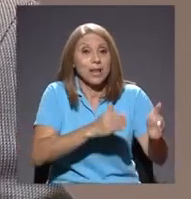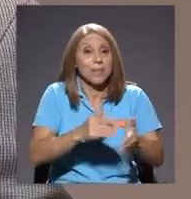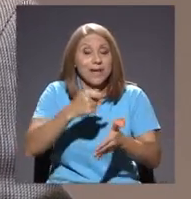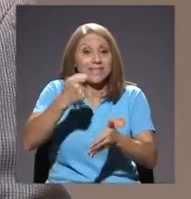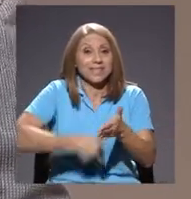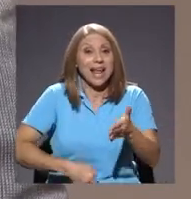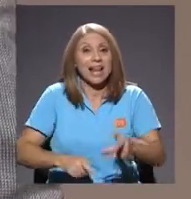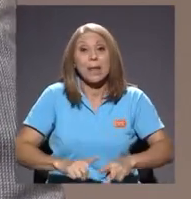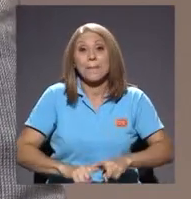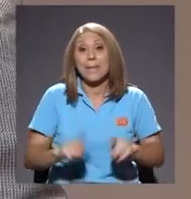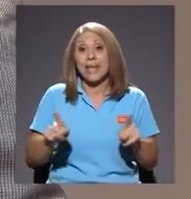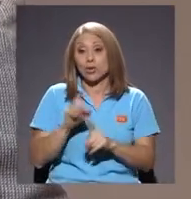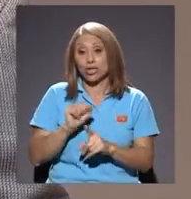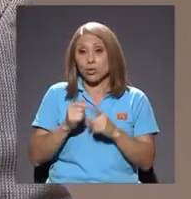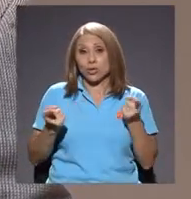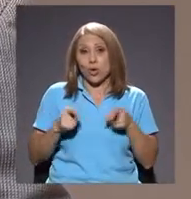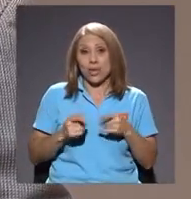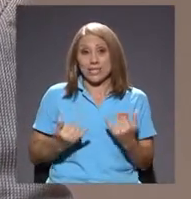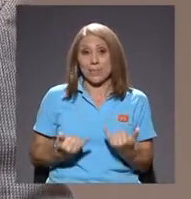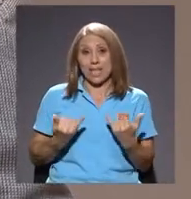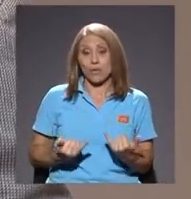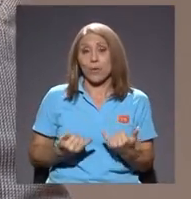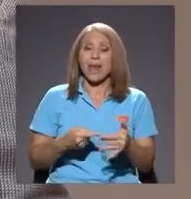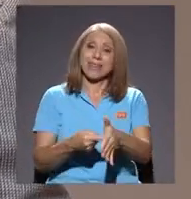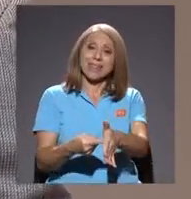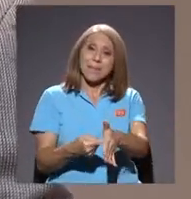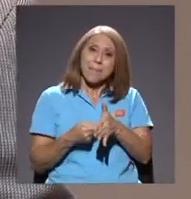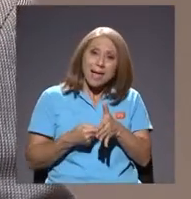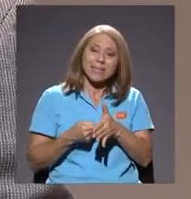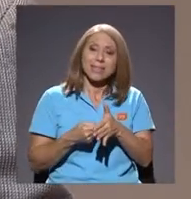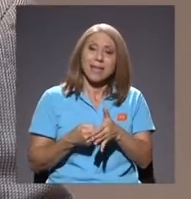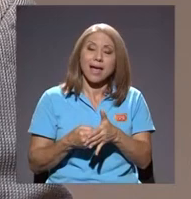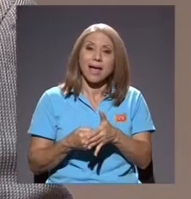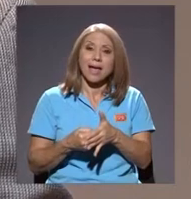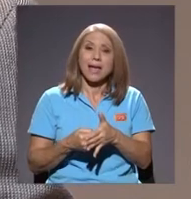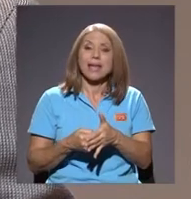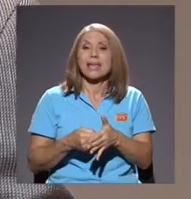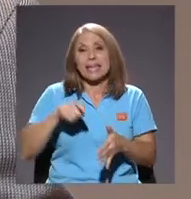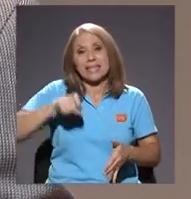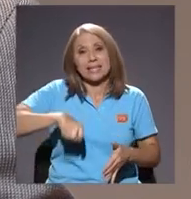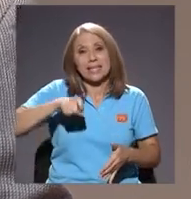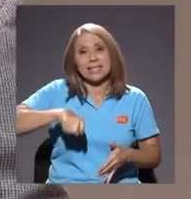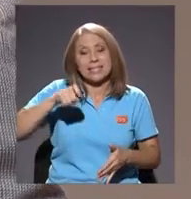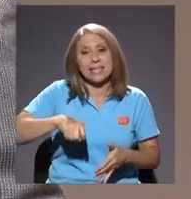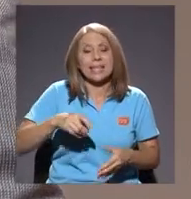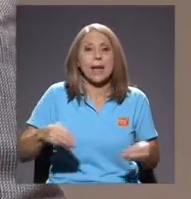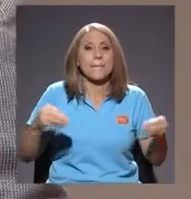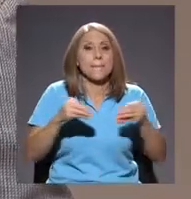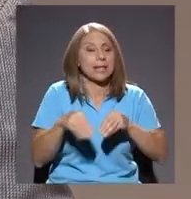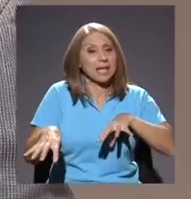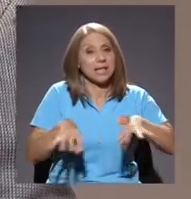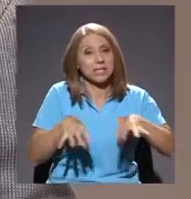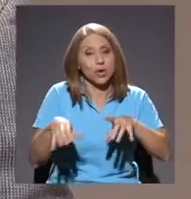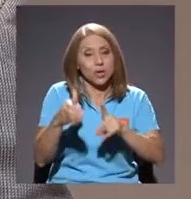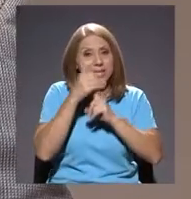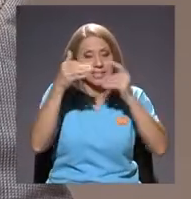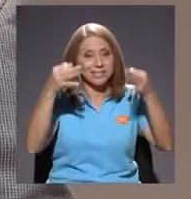demanda o por lo menos parece que el consenso que necesitan tomar más acciones